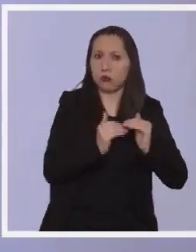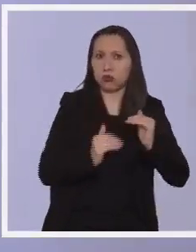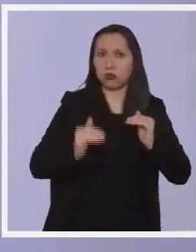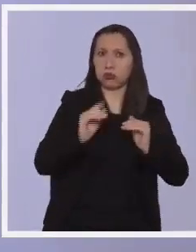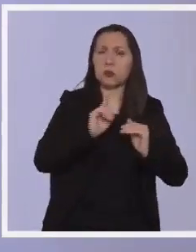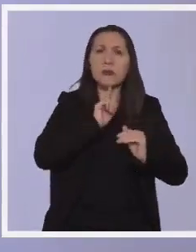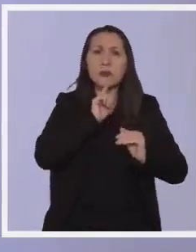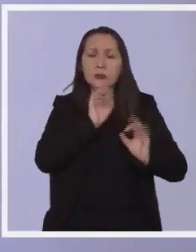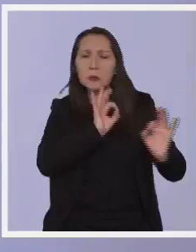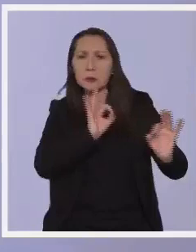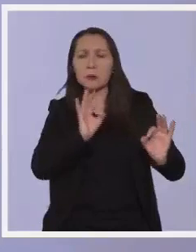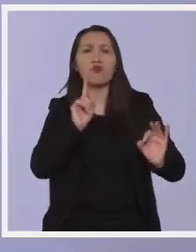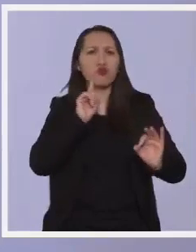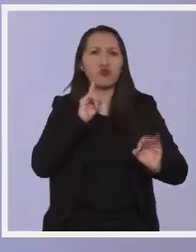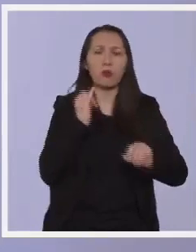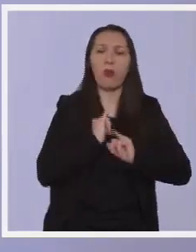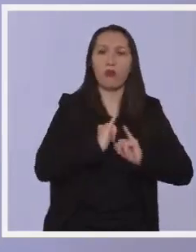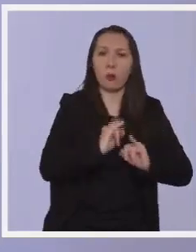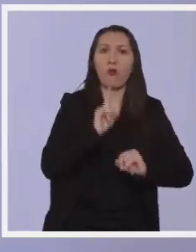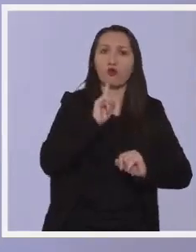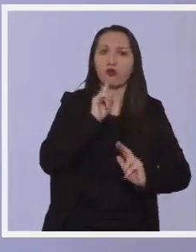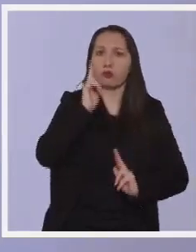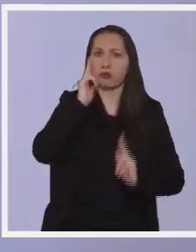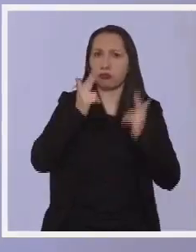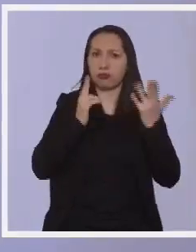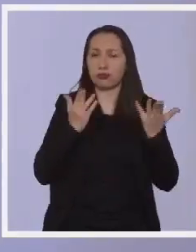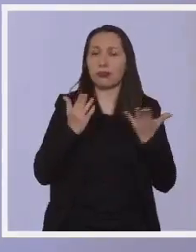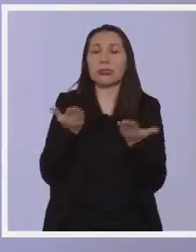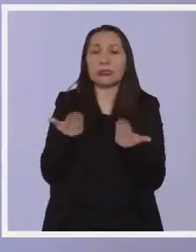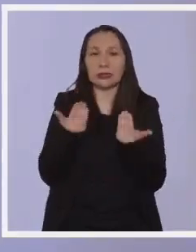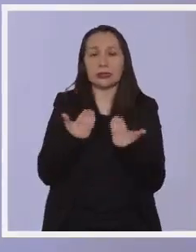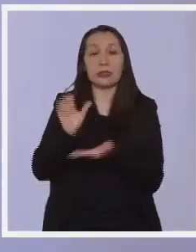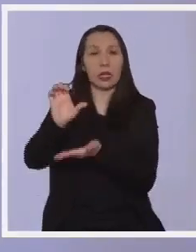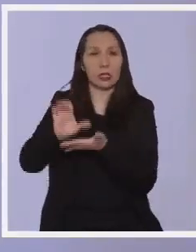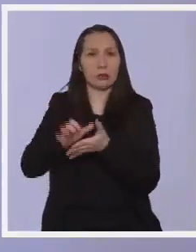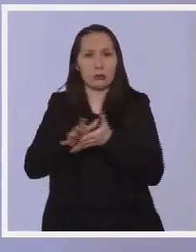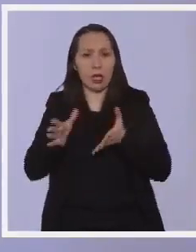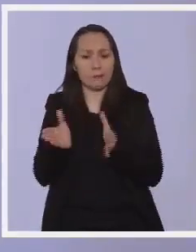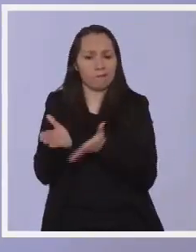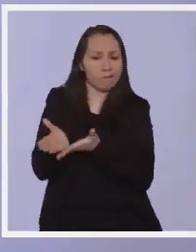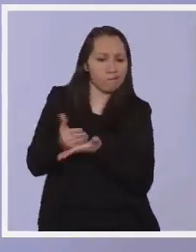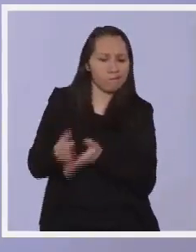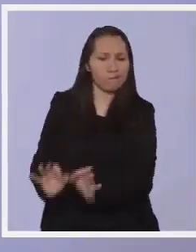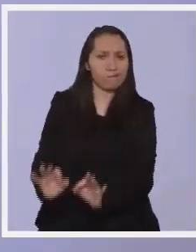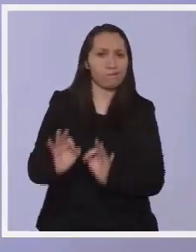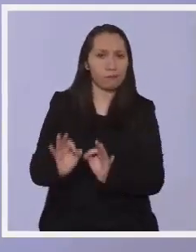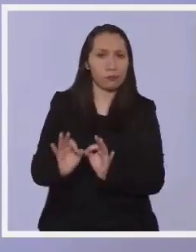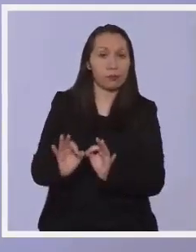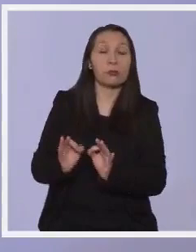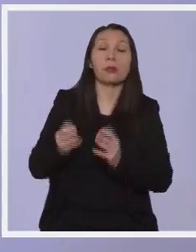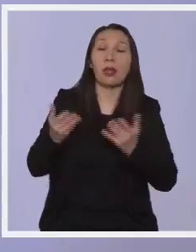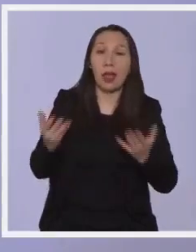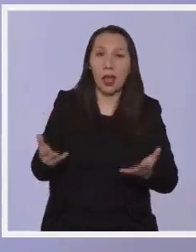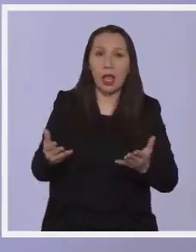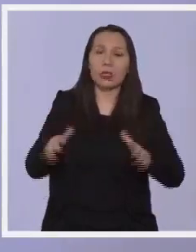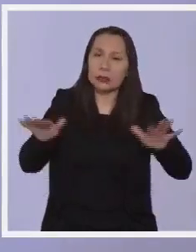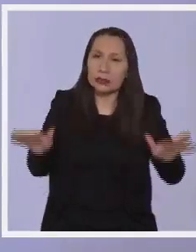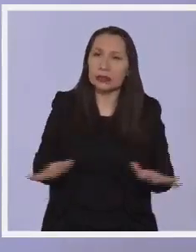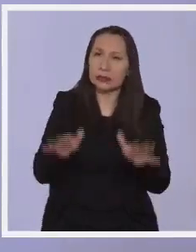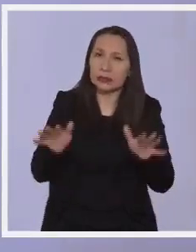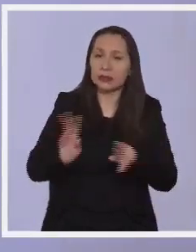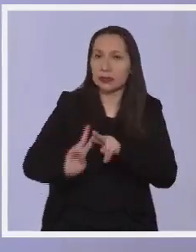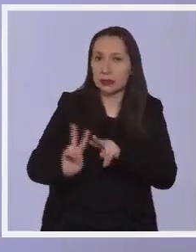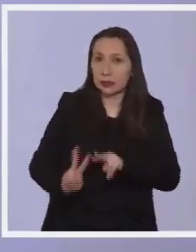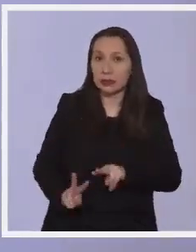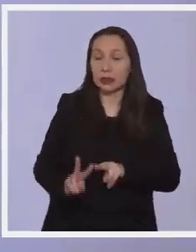que maneja información, que maneja armas y que requiere un Estado más organizado. Para eso, la línea de esfuerzos que se han hecho